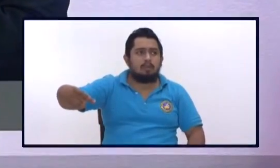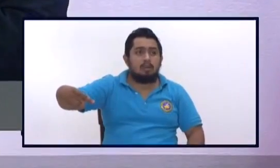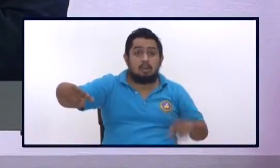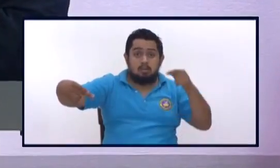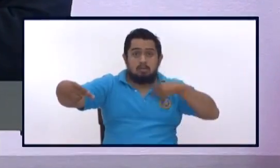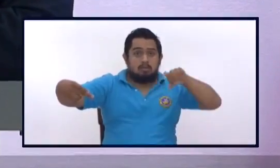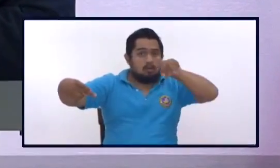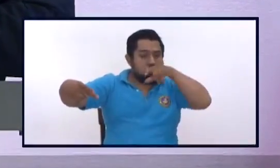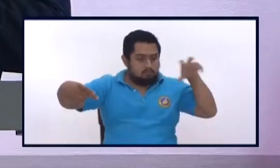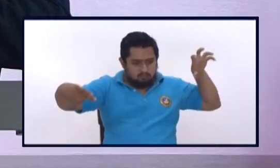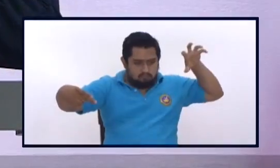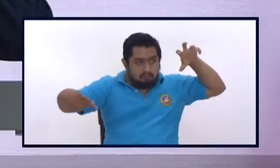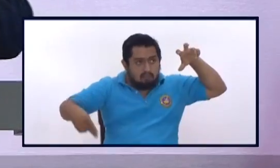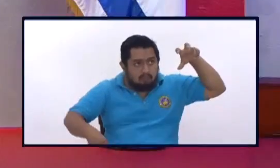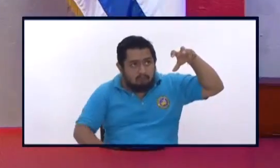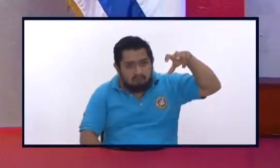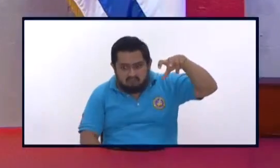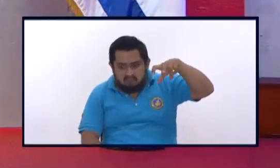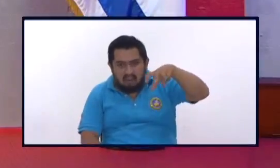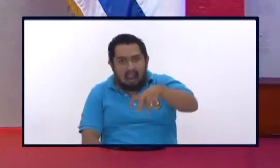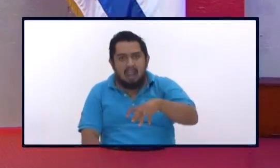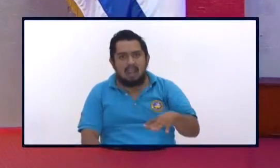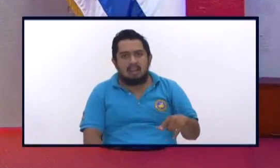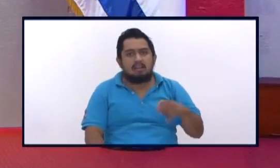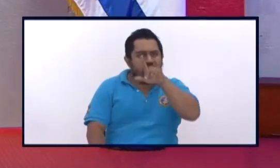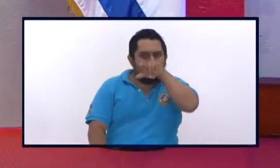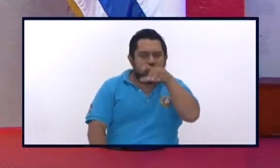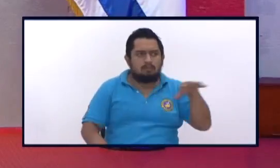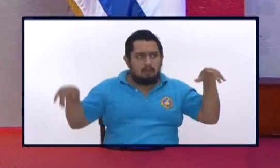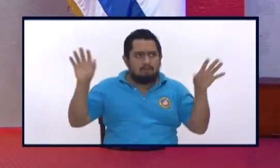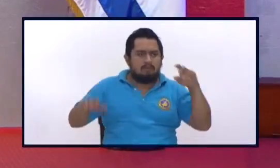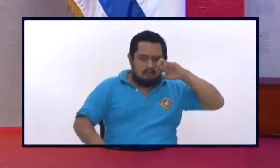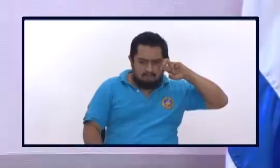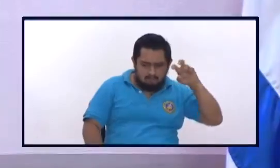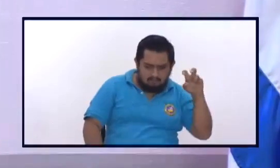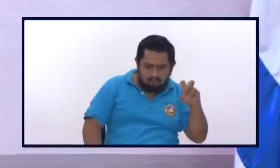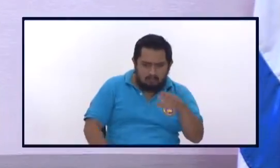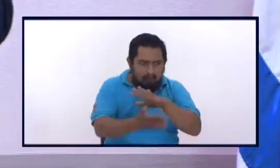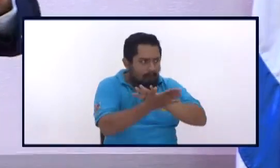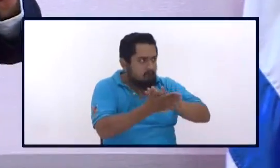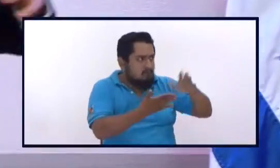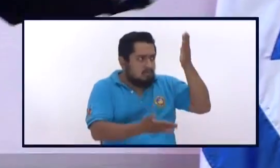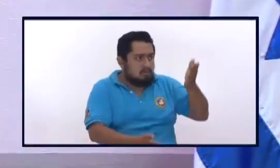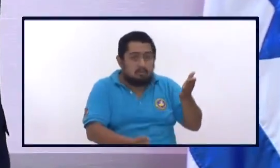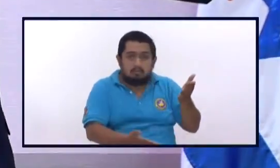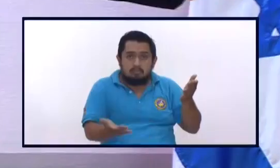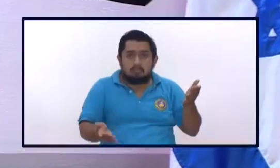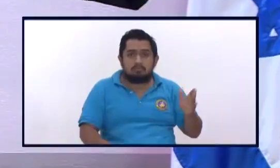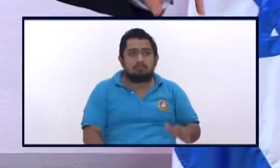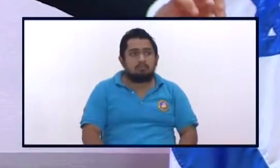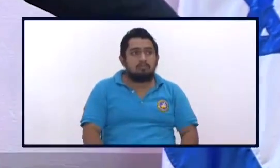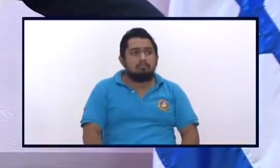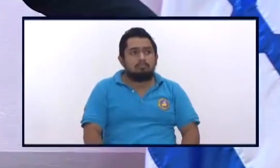descendió como aves de rapiña que lo que todo el mundo habla del águila y los cristianos hablan del águila con el ángel es un animal impuro es el tema de otro día